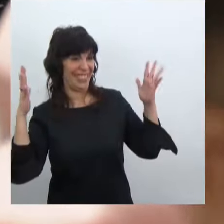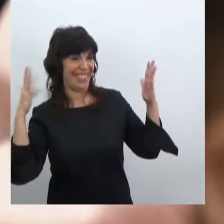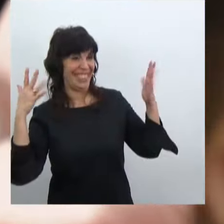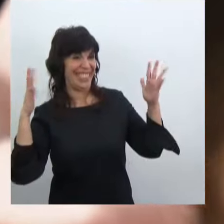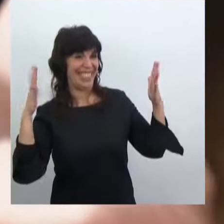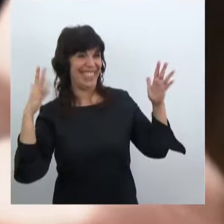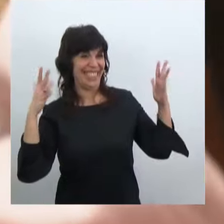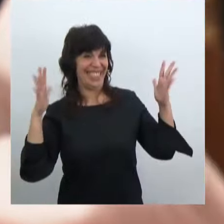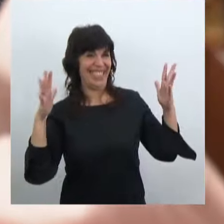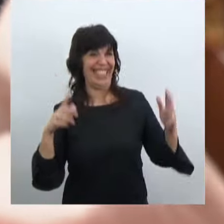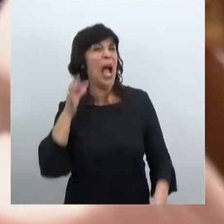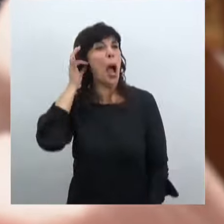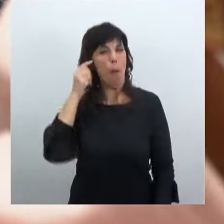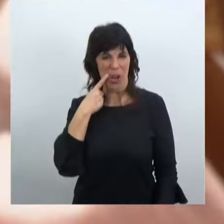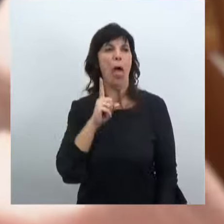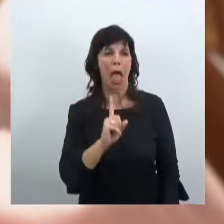Algunas dicen.